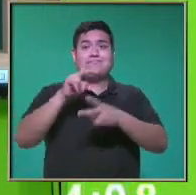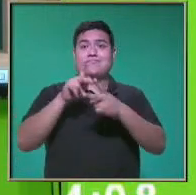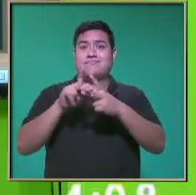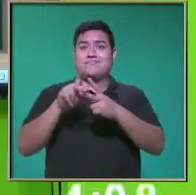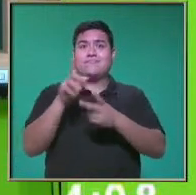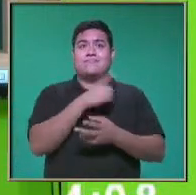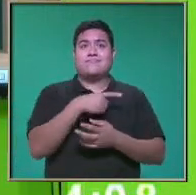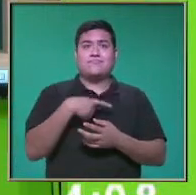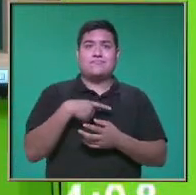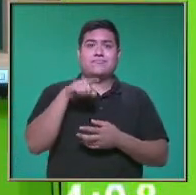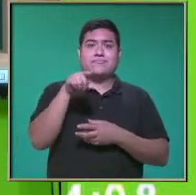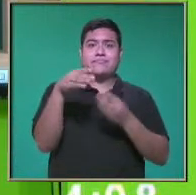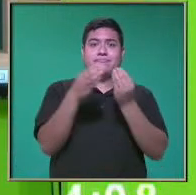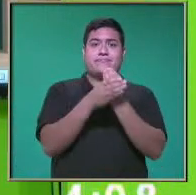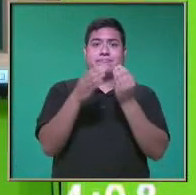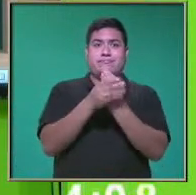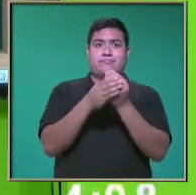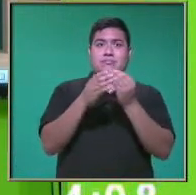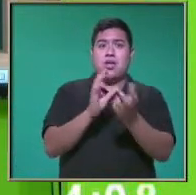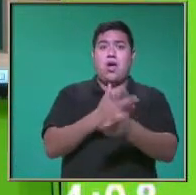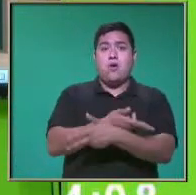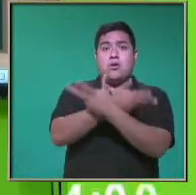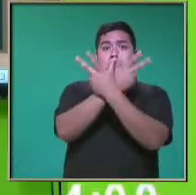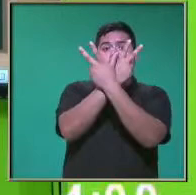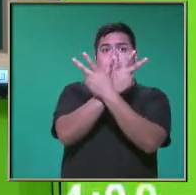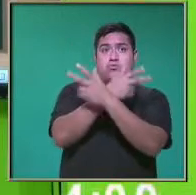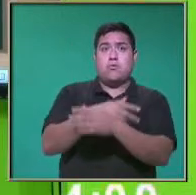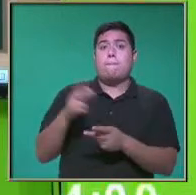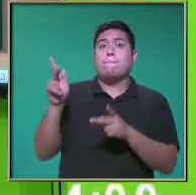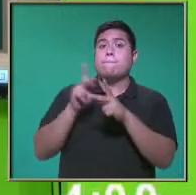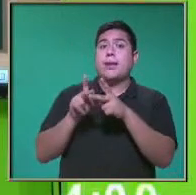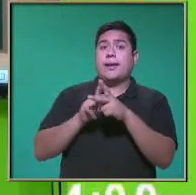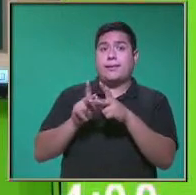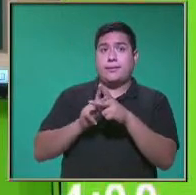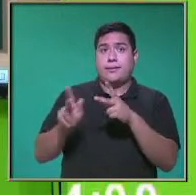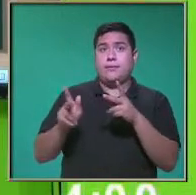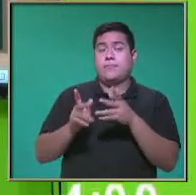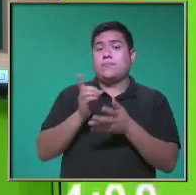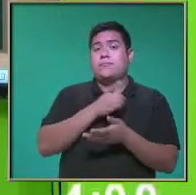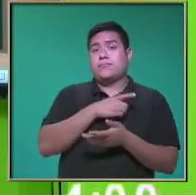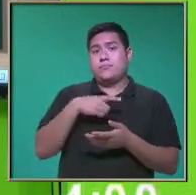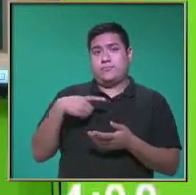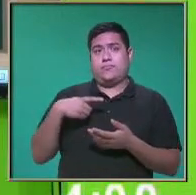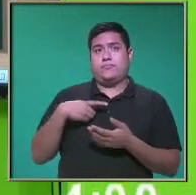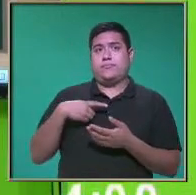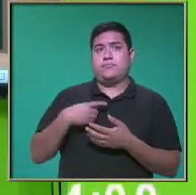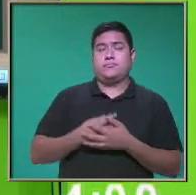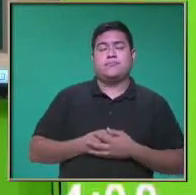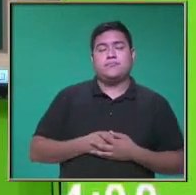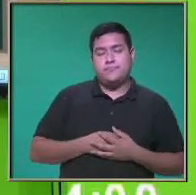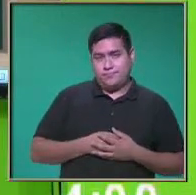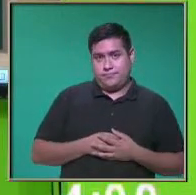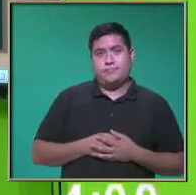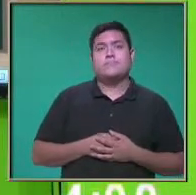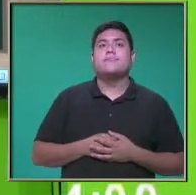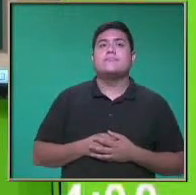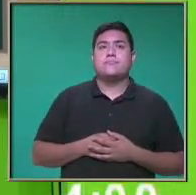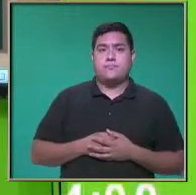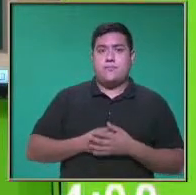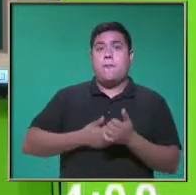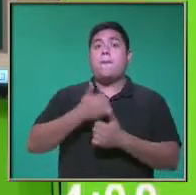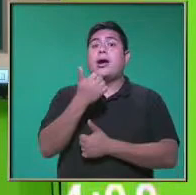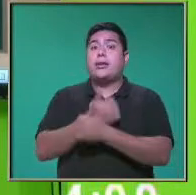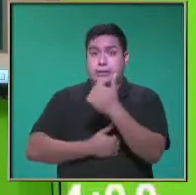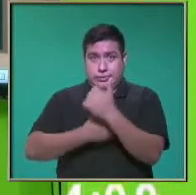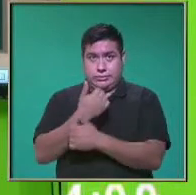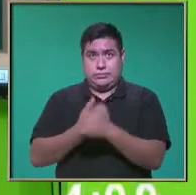your class, if you are in Zoom, you need to practice. Si estás en cualquier clase en línea, tú necesitas practicar, necesitas participar. No se